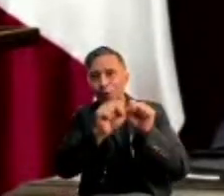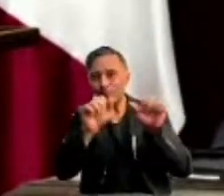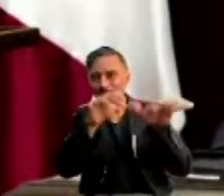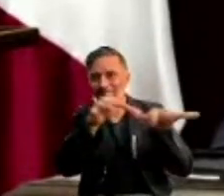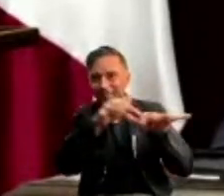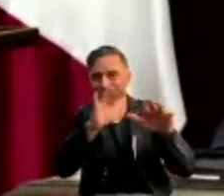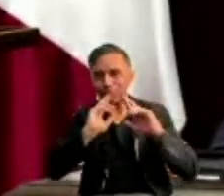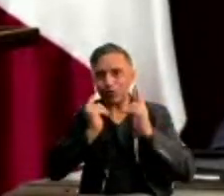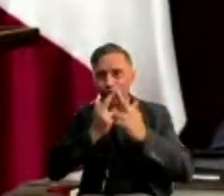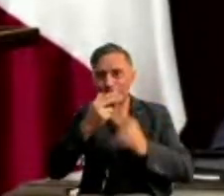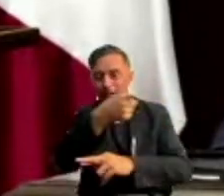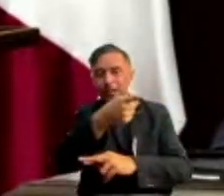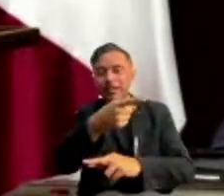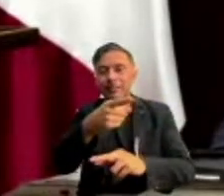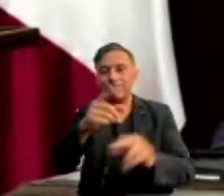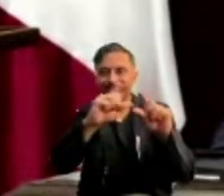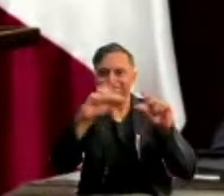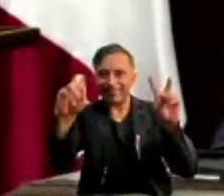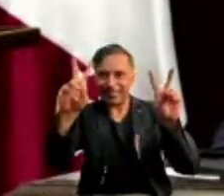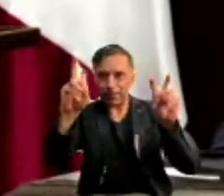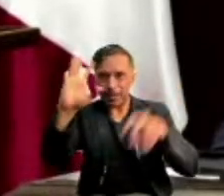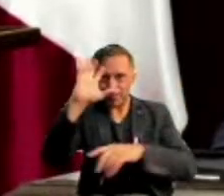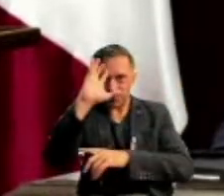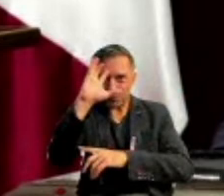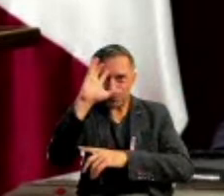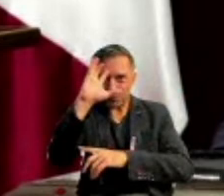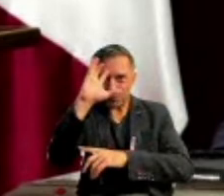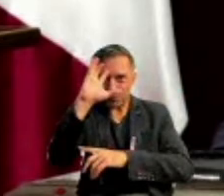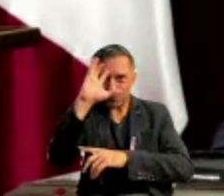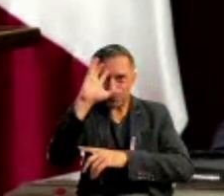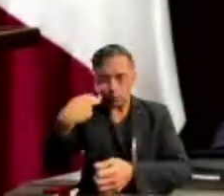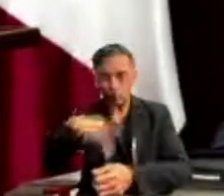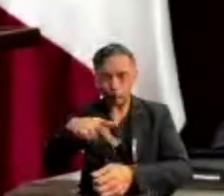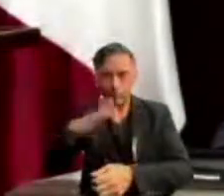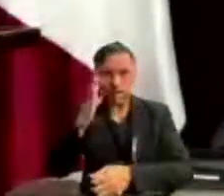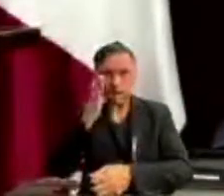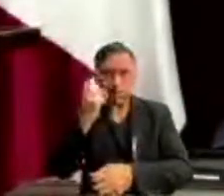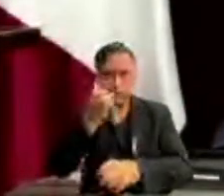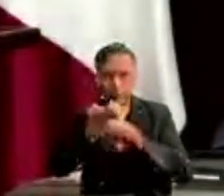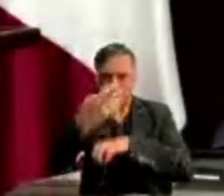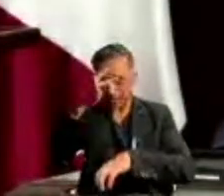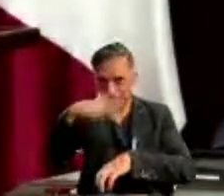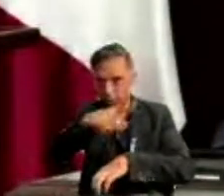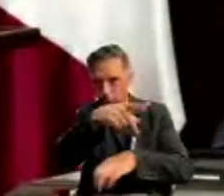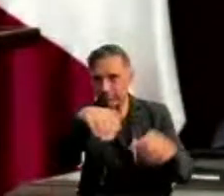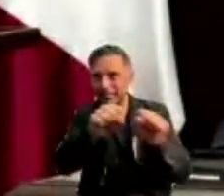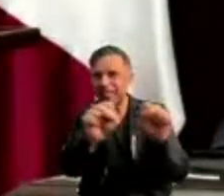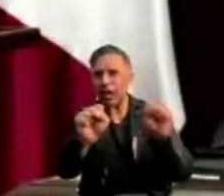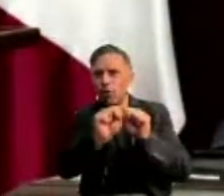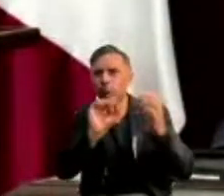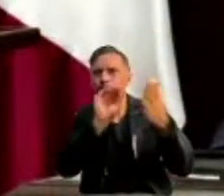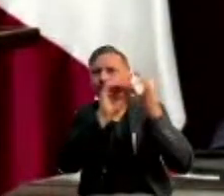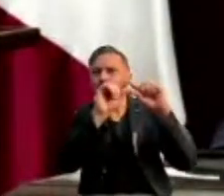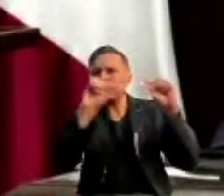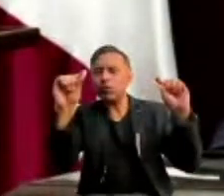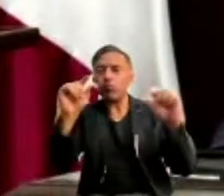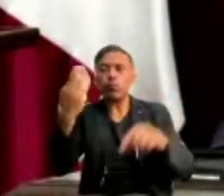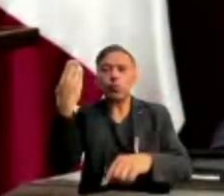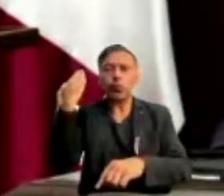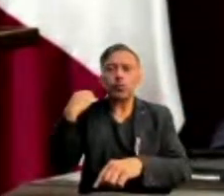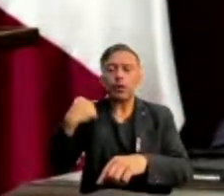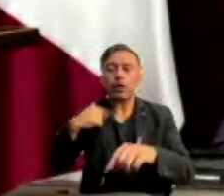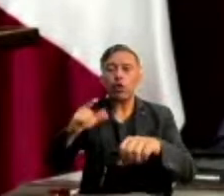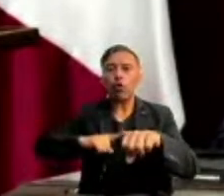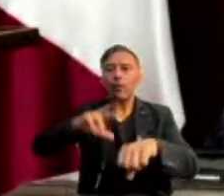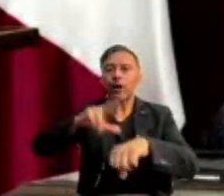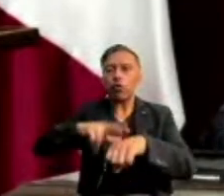y Pavón del recinto del Poder Legislativo del Estado de México el nombre ilustre del gobernador del Estado de México, Alfredo